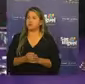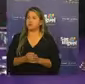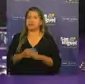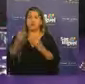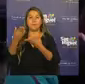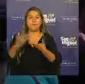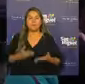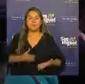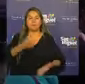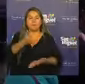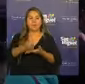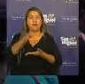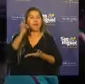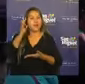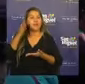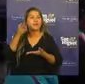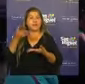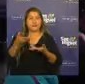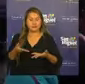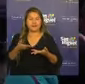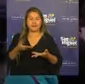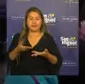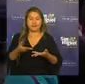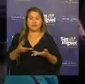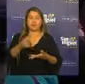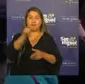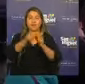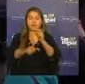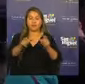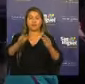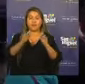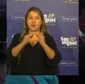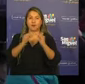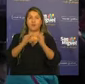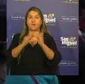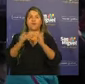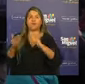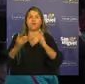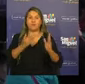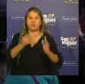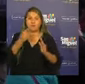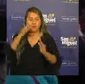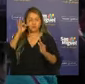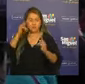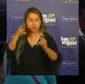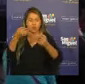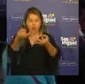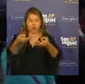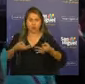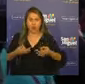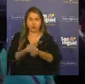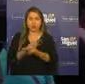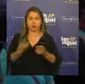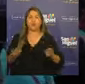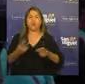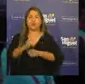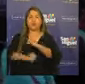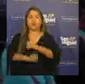Invitamos a la alcaldesa a entregar a las y los presentes y a las vecinas y vecinos la cuenta pública